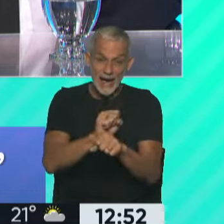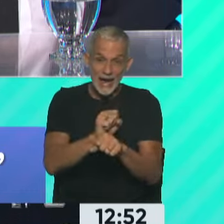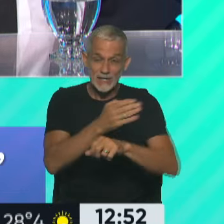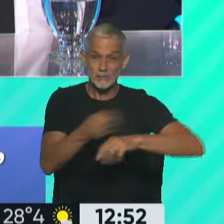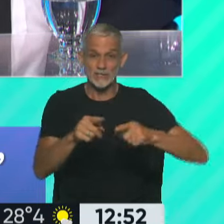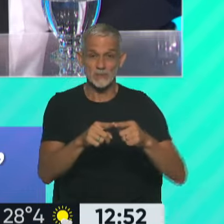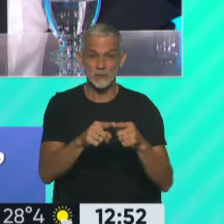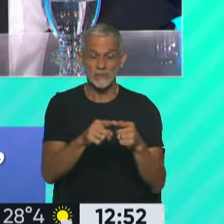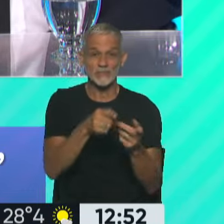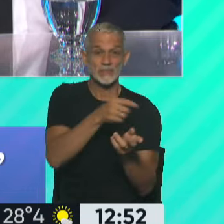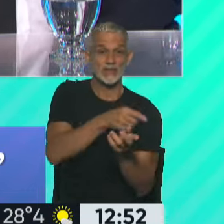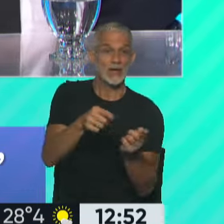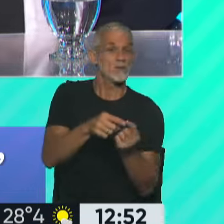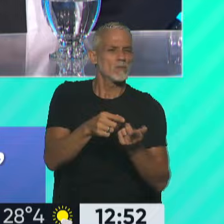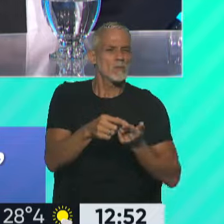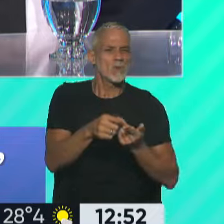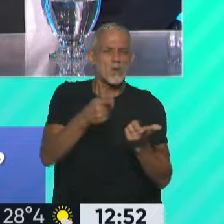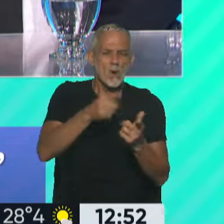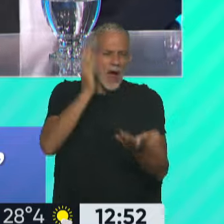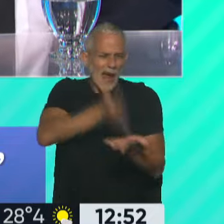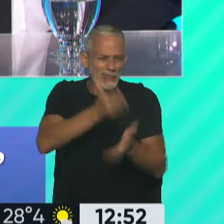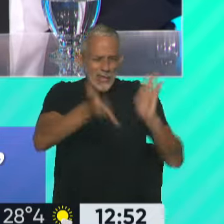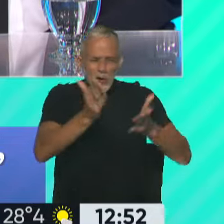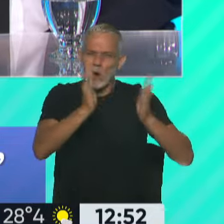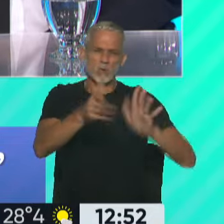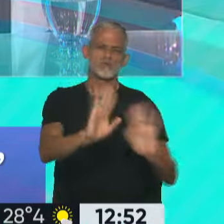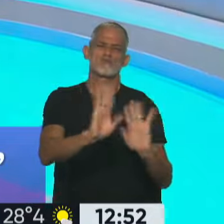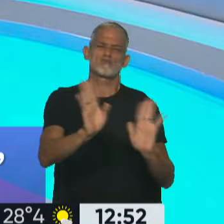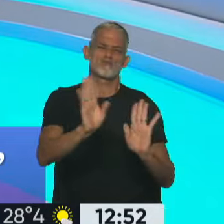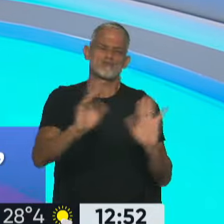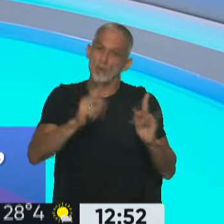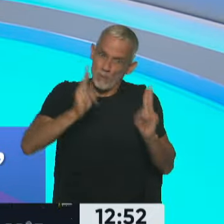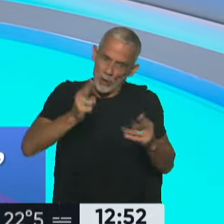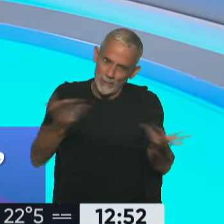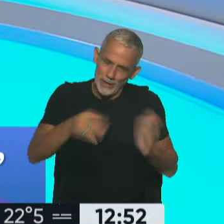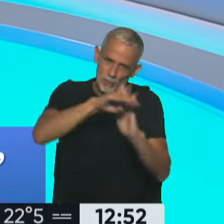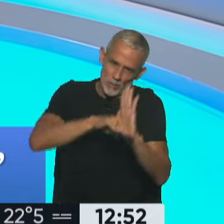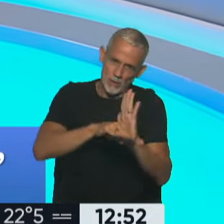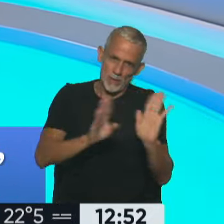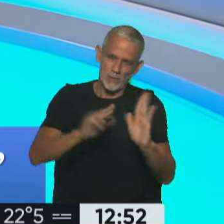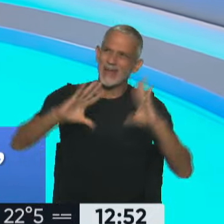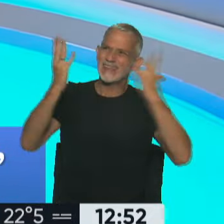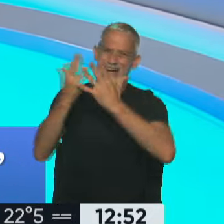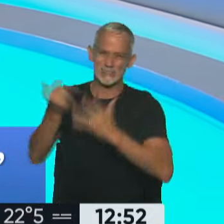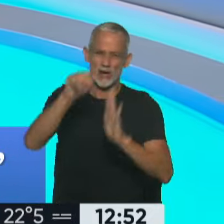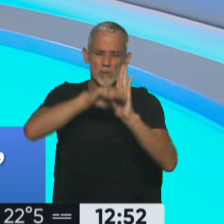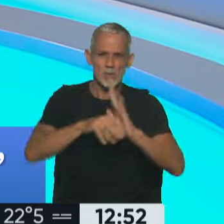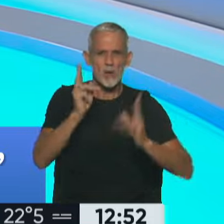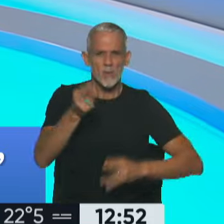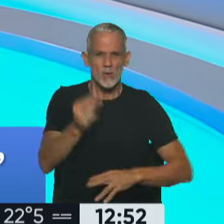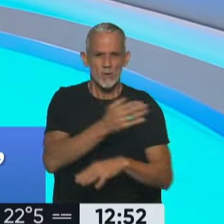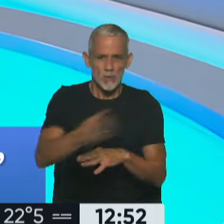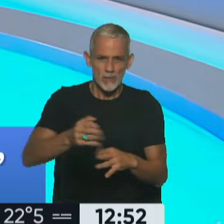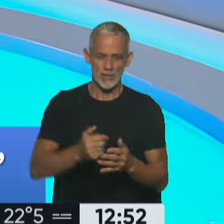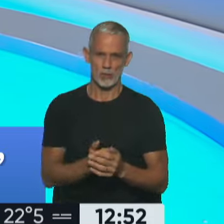un lugar de castigo físico, no puede ser un lugar de tormentos, no puede ser un lugar de tortura, está prohibido por convenciones internacionales, supraconstitucionales y por nuestra